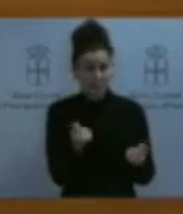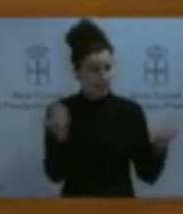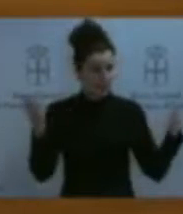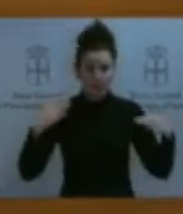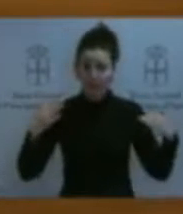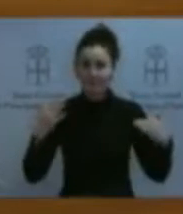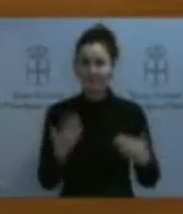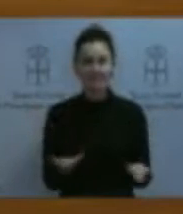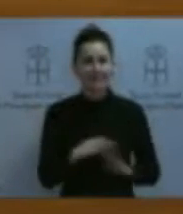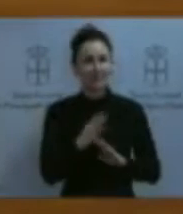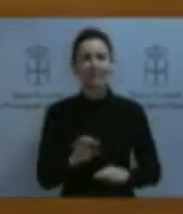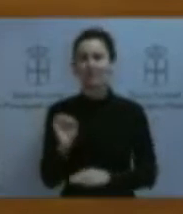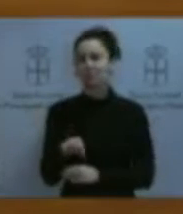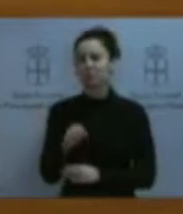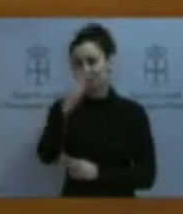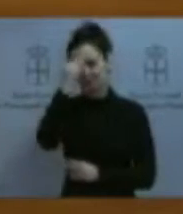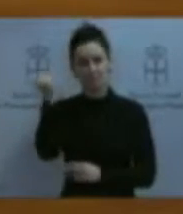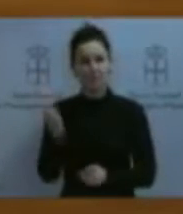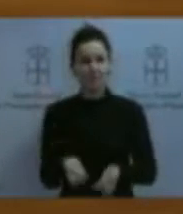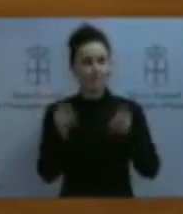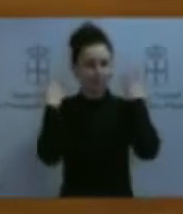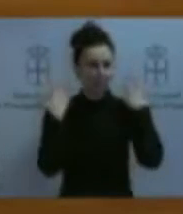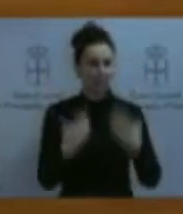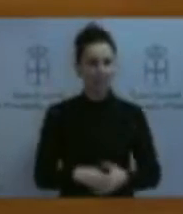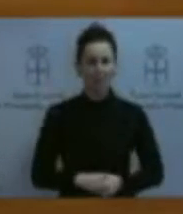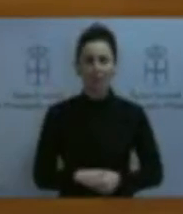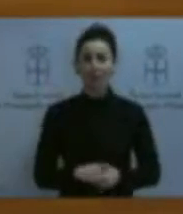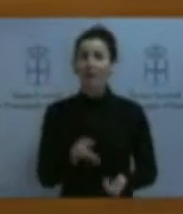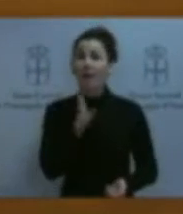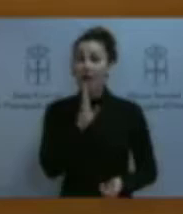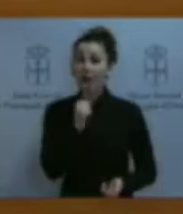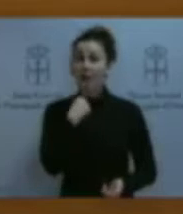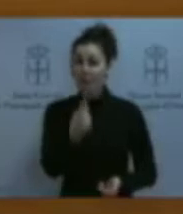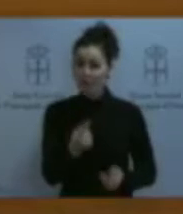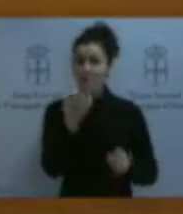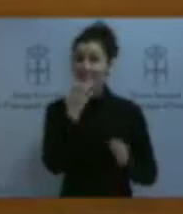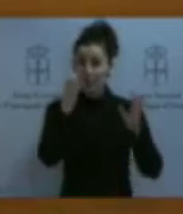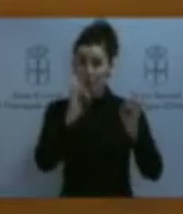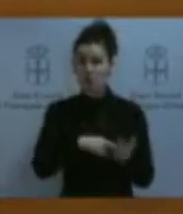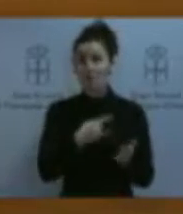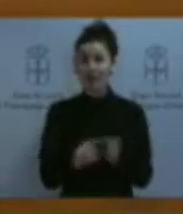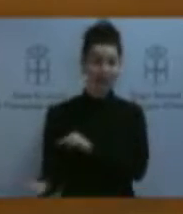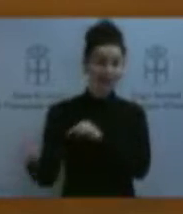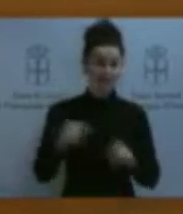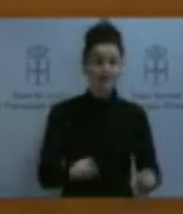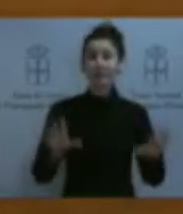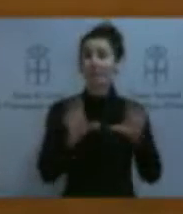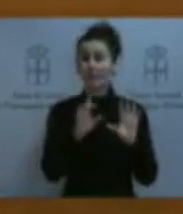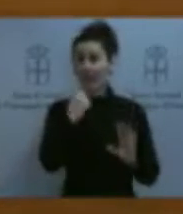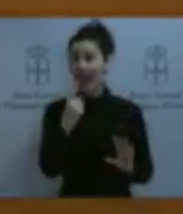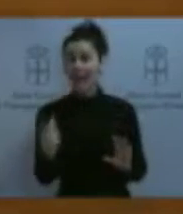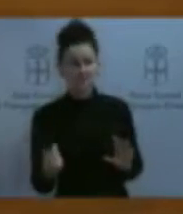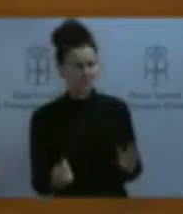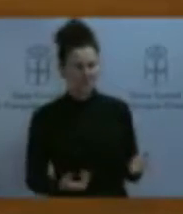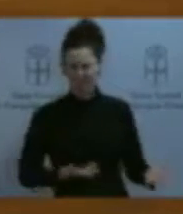antes, si las políticas de retorno son que vuelvan 10 investigadores al año, pues mal vamos, ¿no? En segundo lugar, nosotros creemos que se quiere desconocer la magnitud